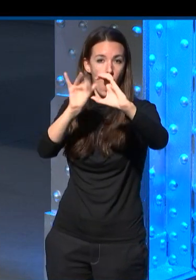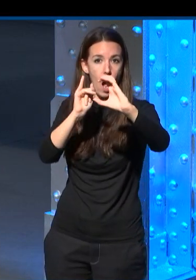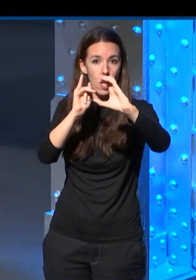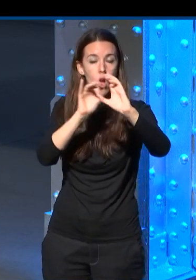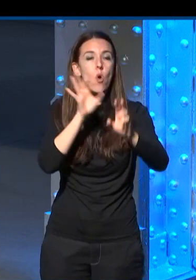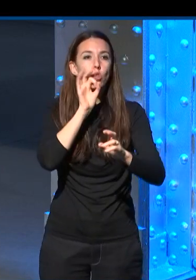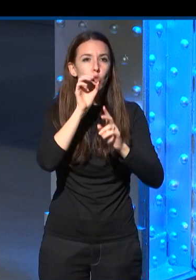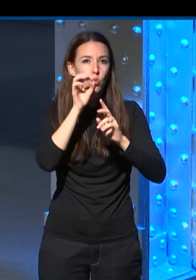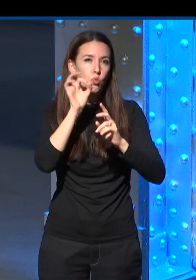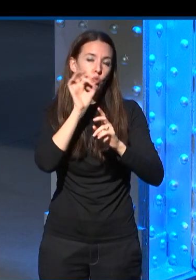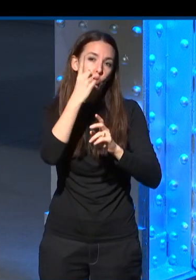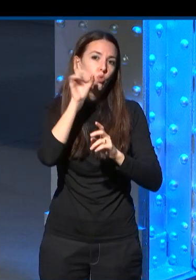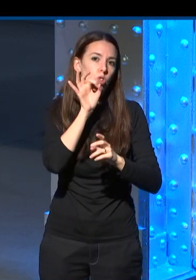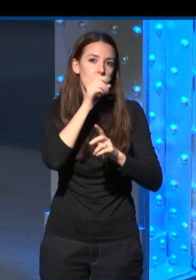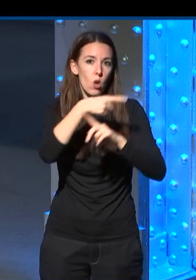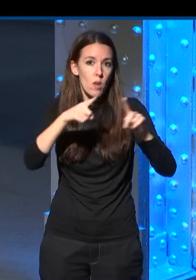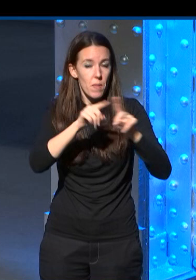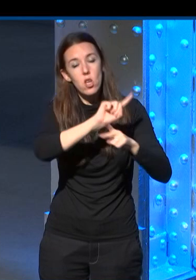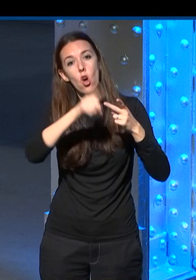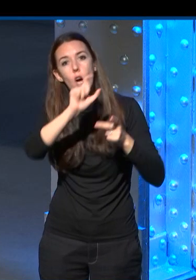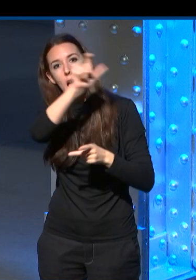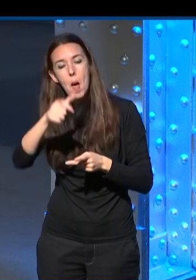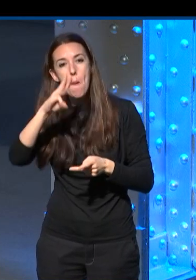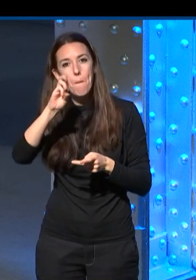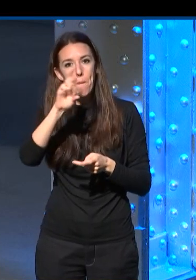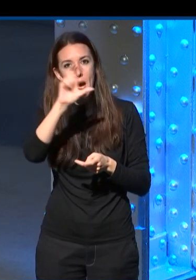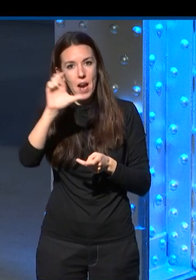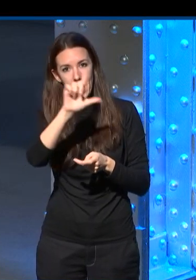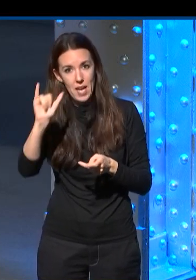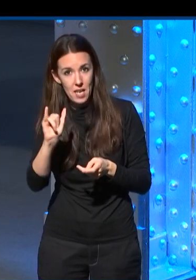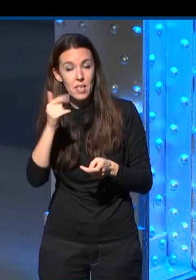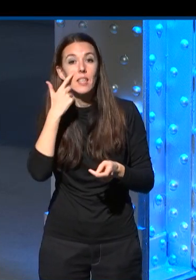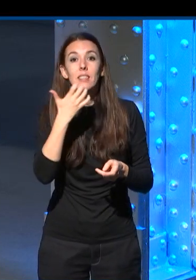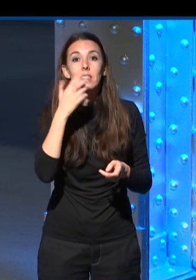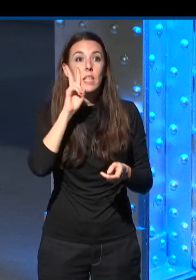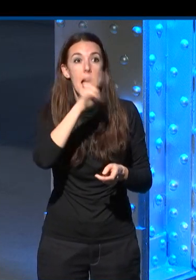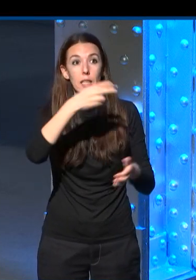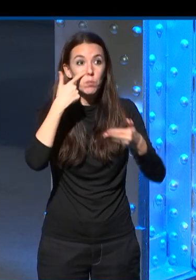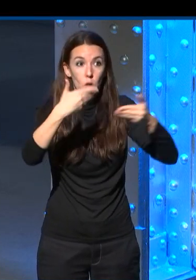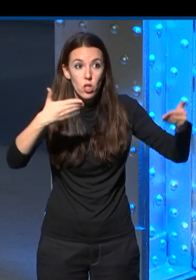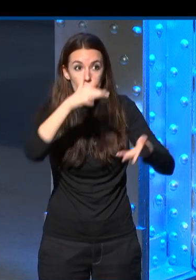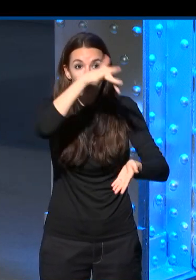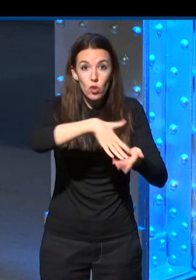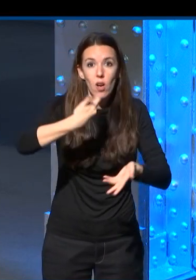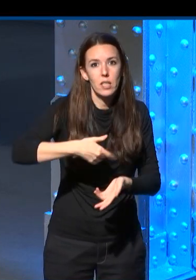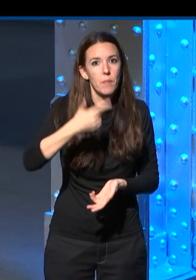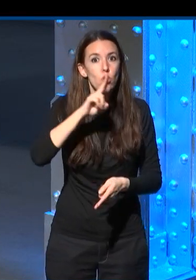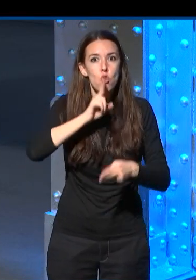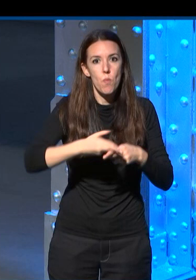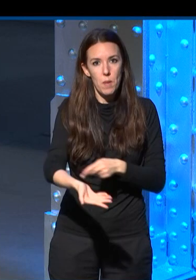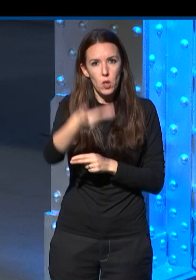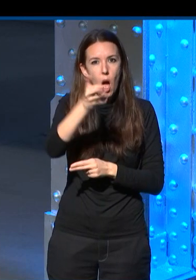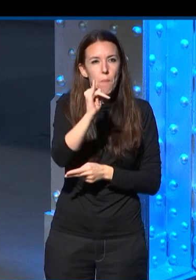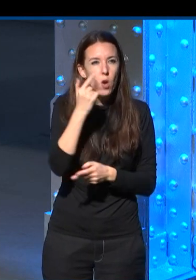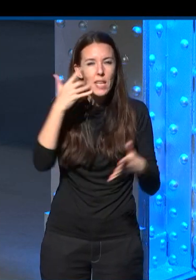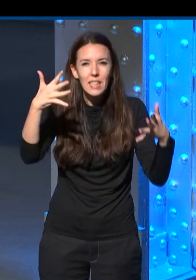siglo y medio y vamos al científico italiano Giovanni Schiaparelli. Los que hayan visitado ya la exposición habrán visto la relevancia de este nombre, porque él observó unas estructuras